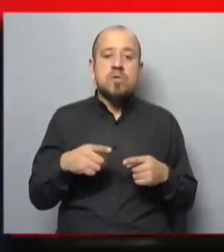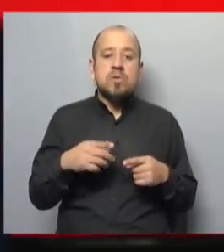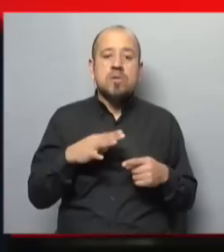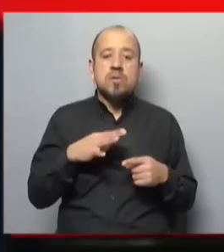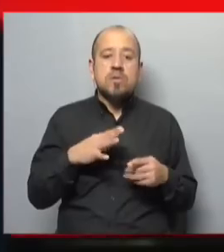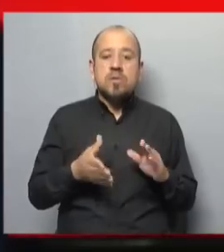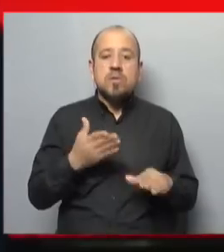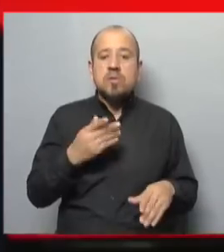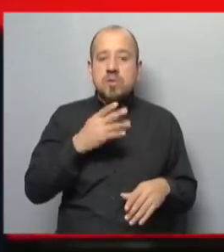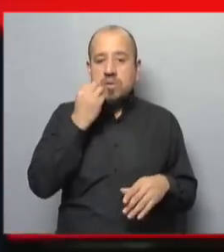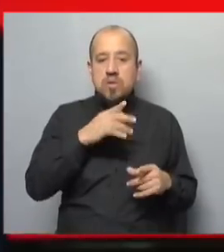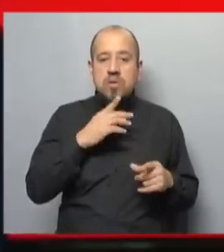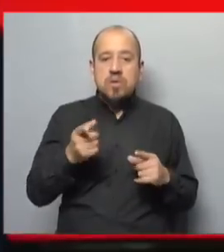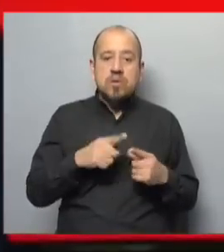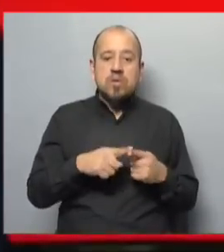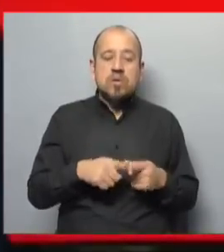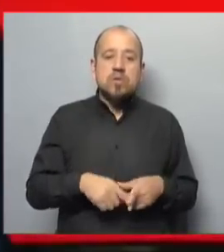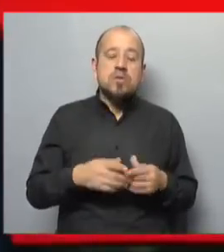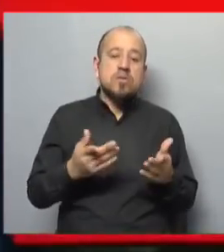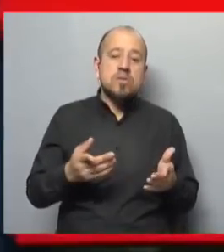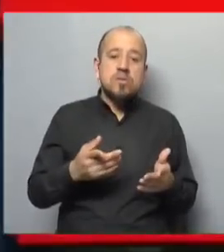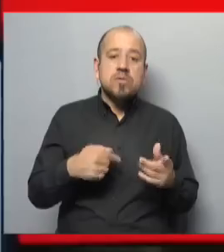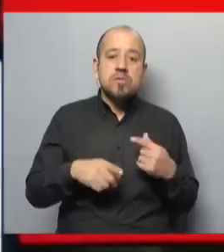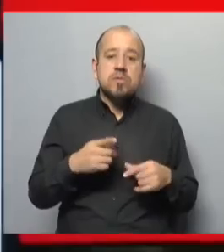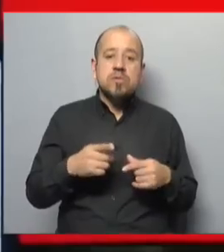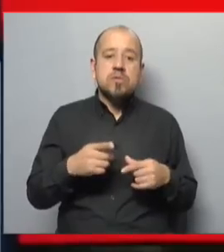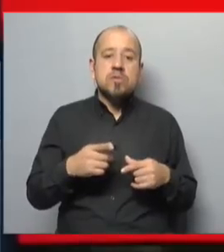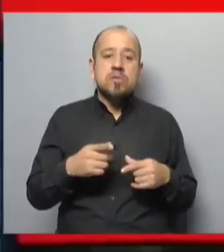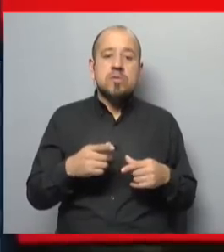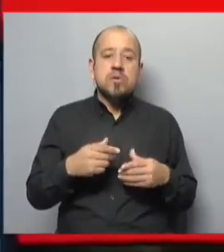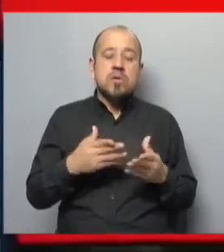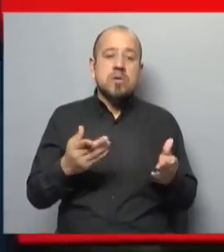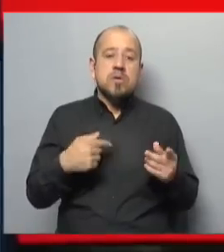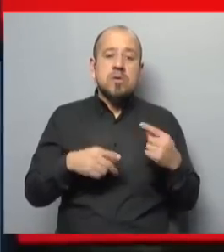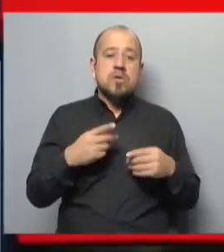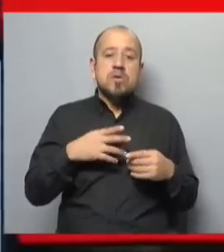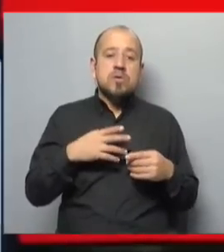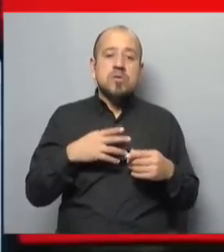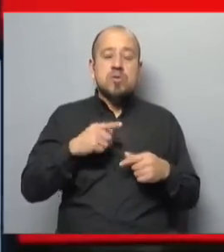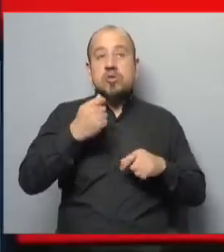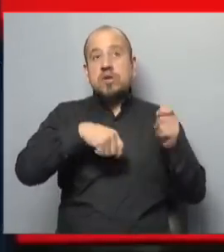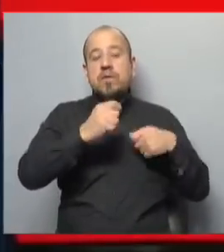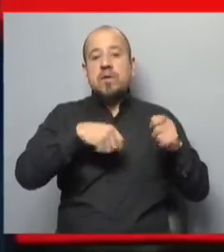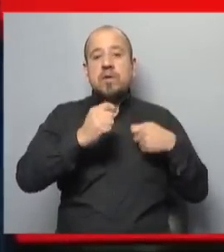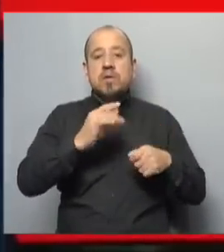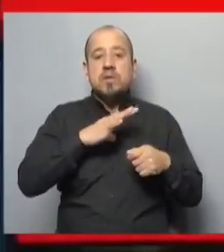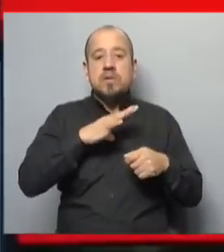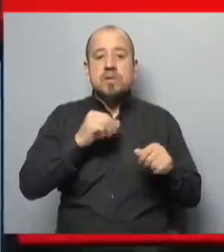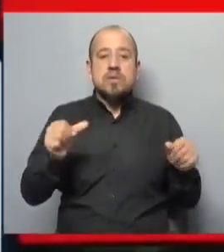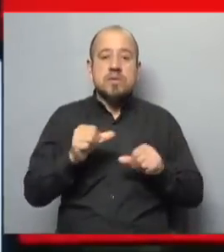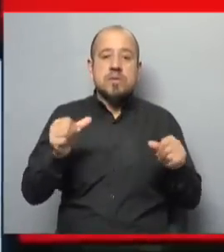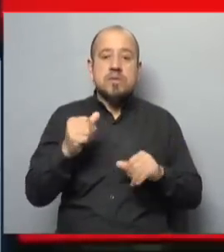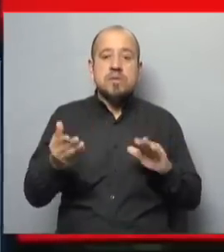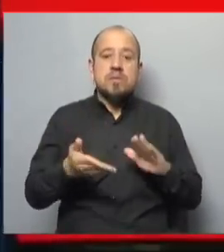tenéis que aumentar y mejorar la producción sea ya sacando los que sacan no te da porque son tantos los que se venden tendrá que sacar más grande se